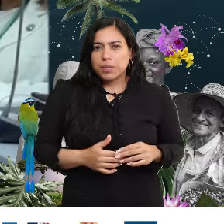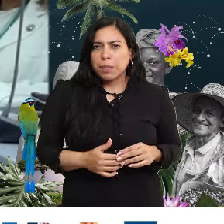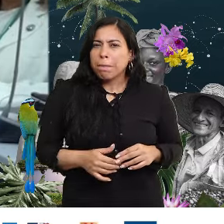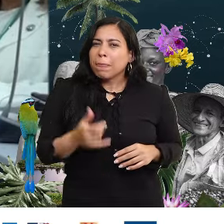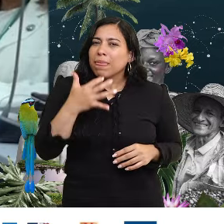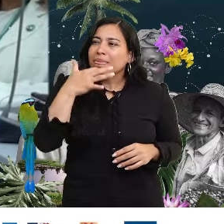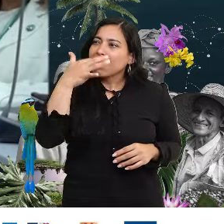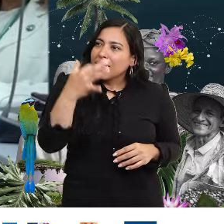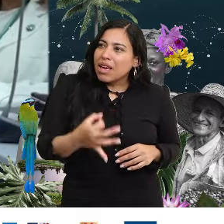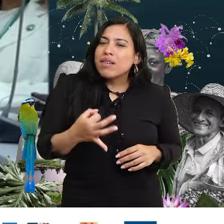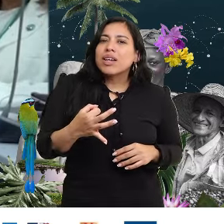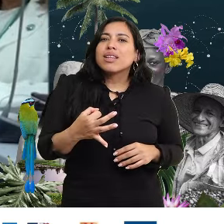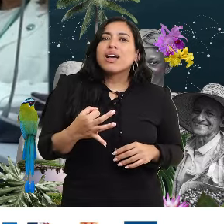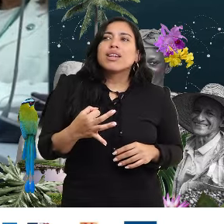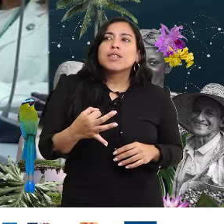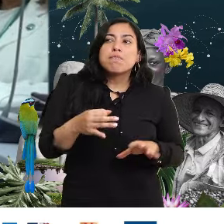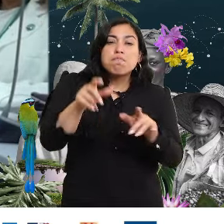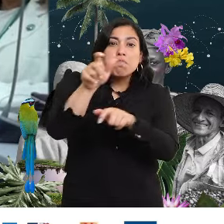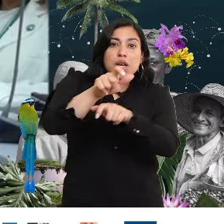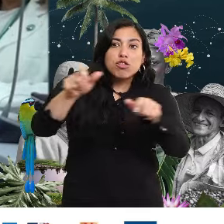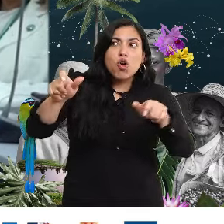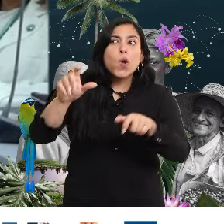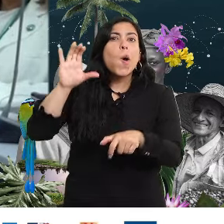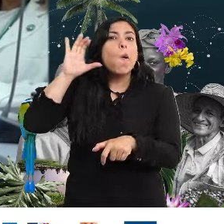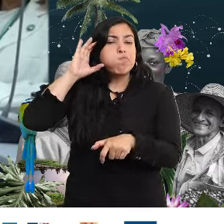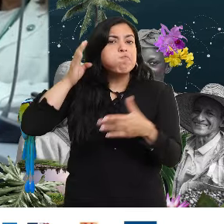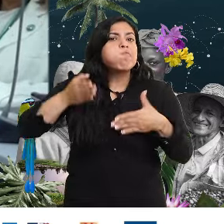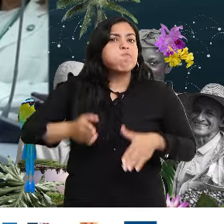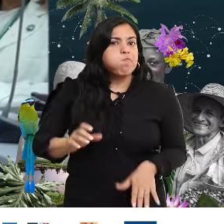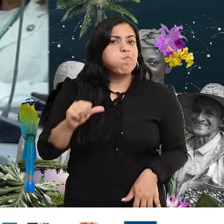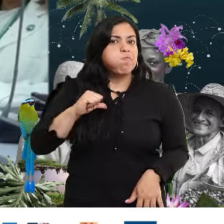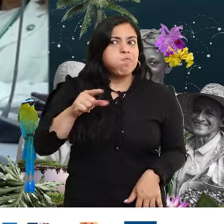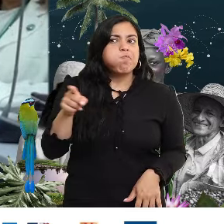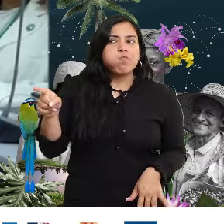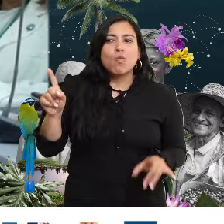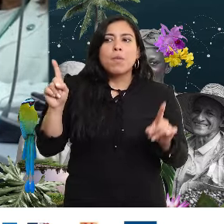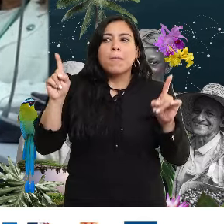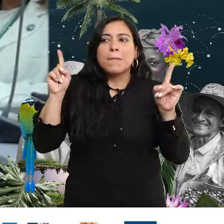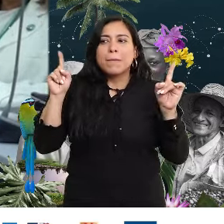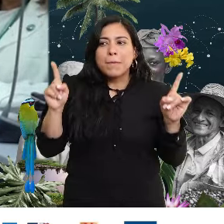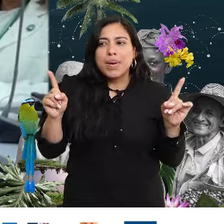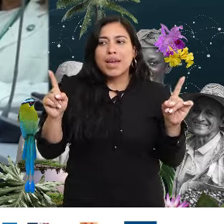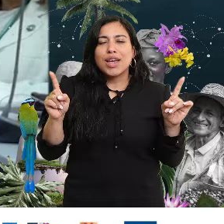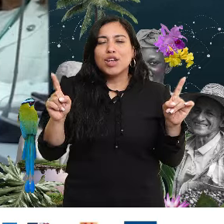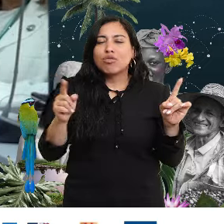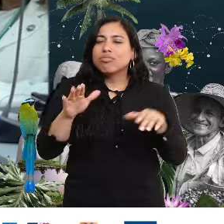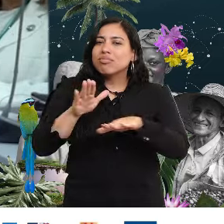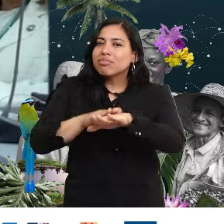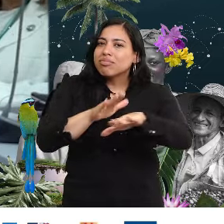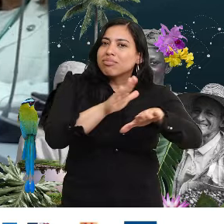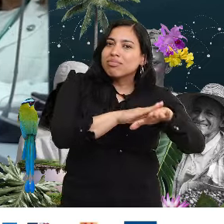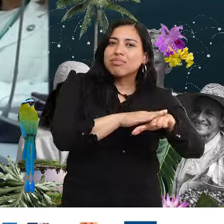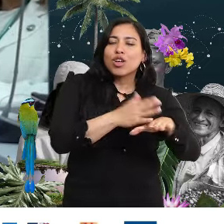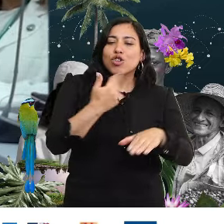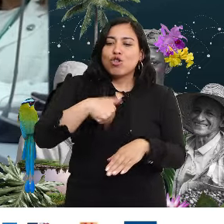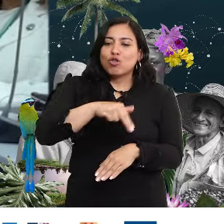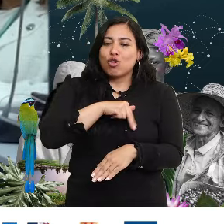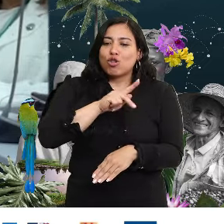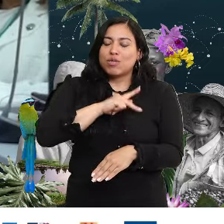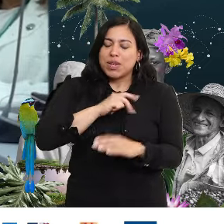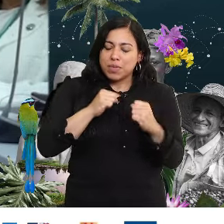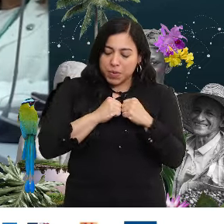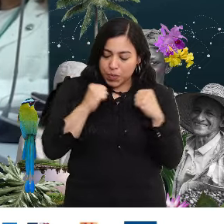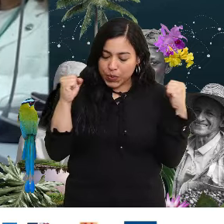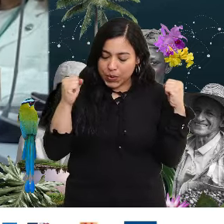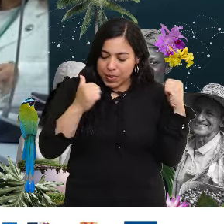para las generaciones que ya nacieron, pero desde allí también es un llamado interno hacia nosotros mismos,